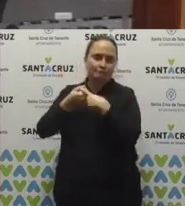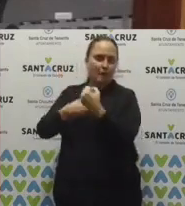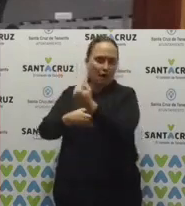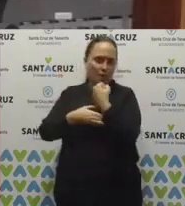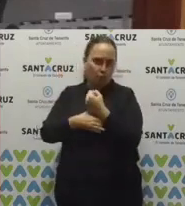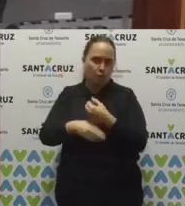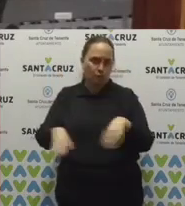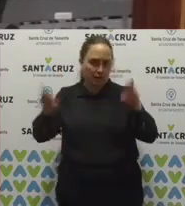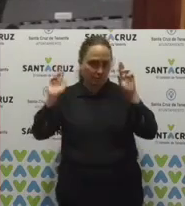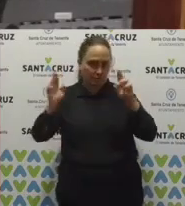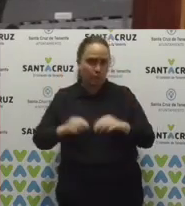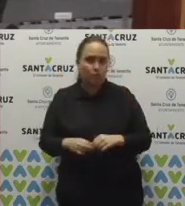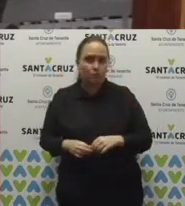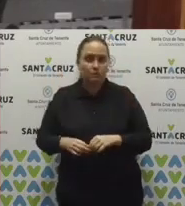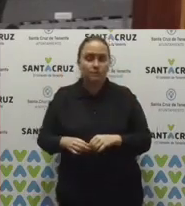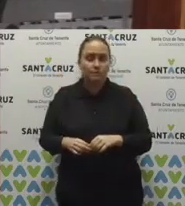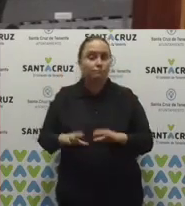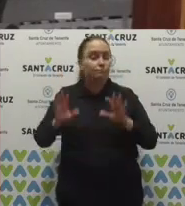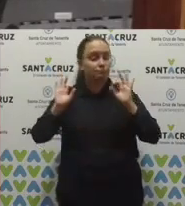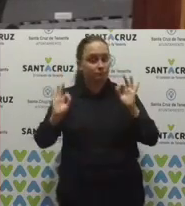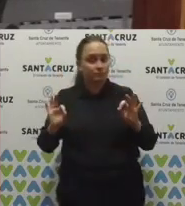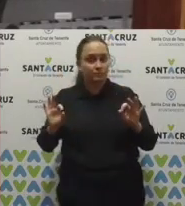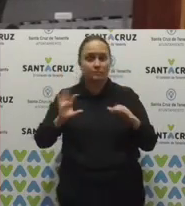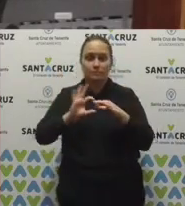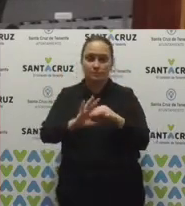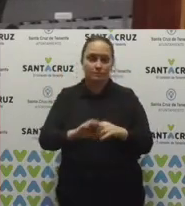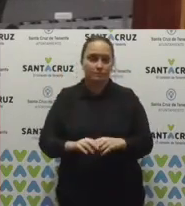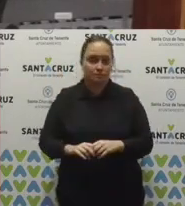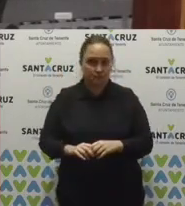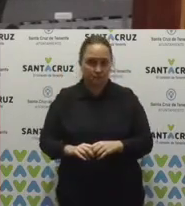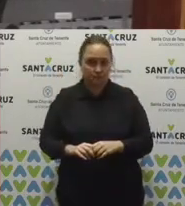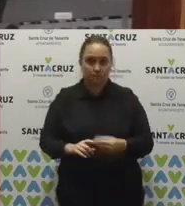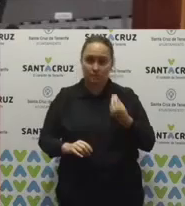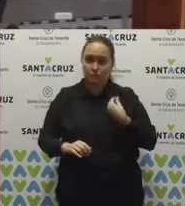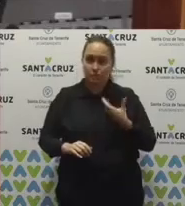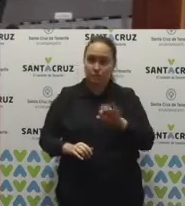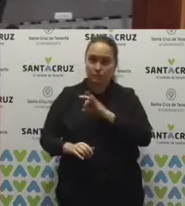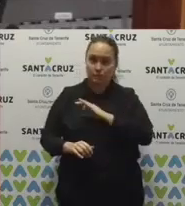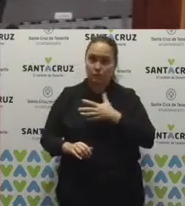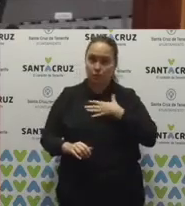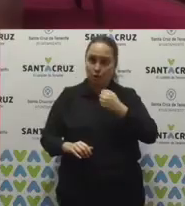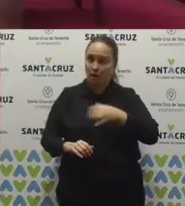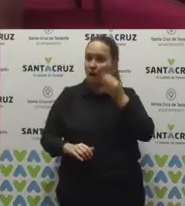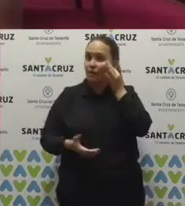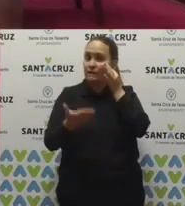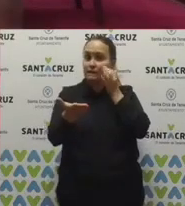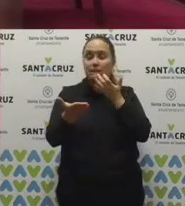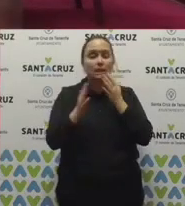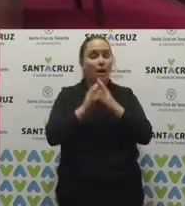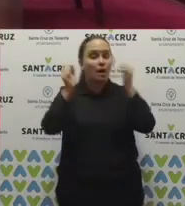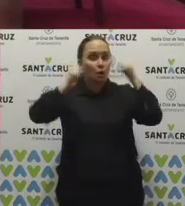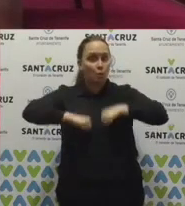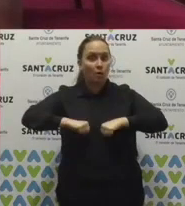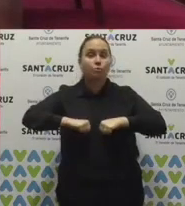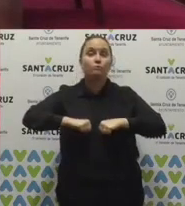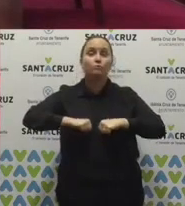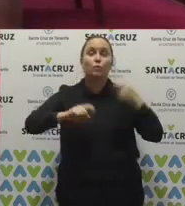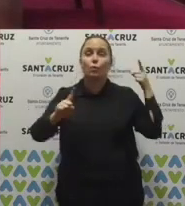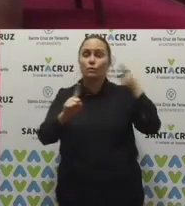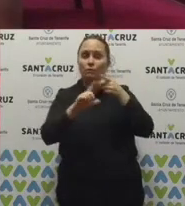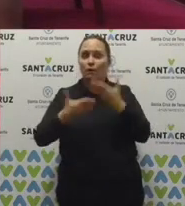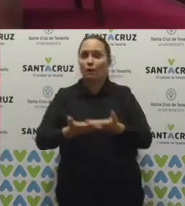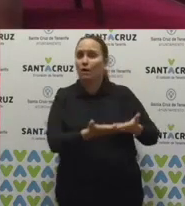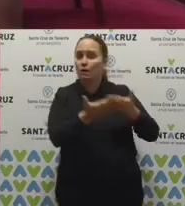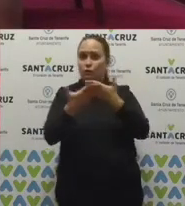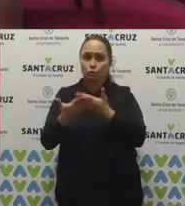para ello y con respecto a esto en los términos que expuso el señor alcaldesa si el acuerdo consiste en elaborar un estudio